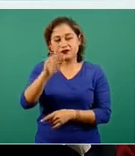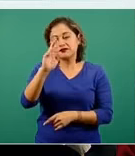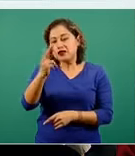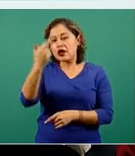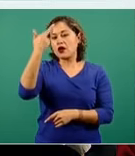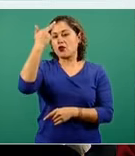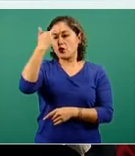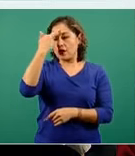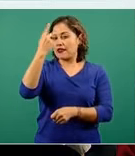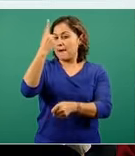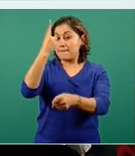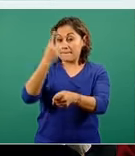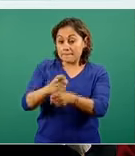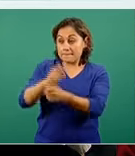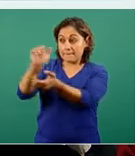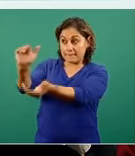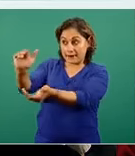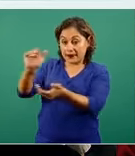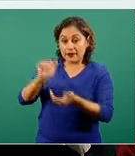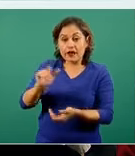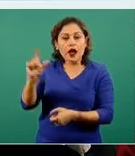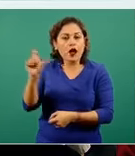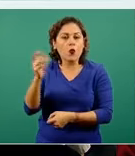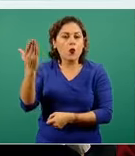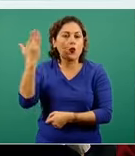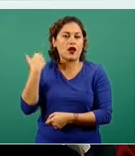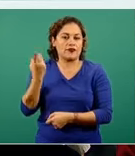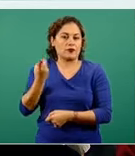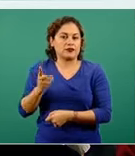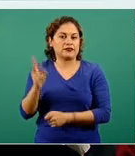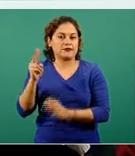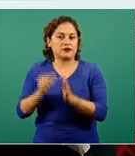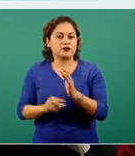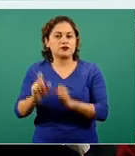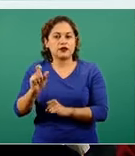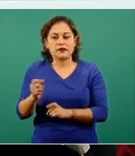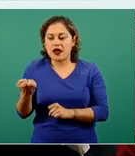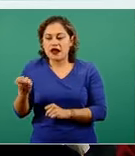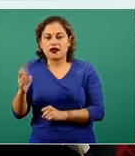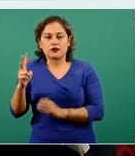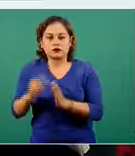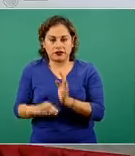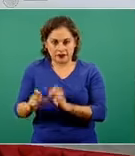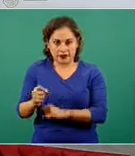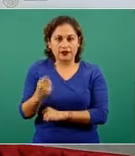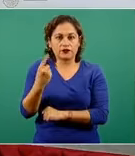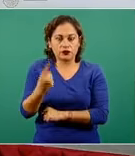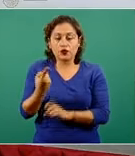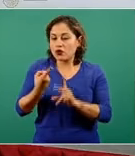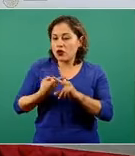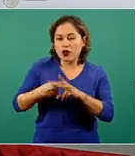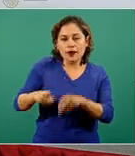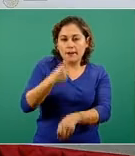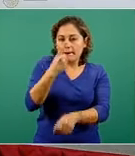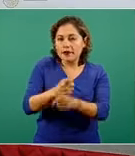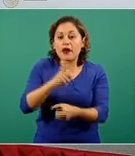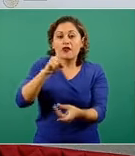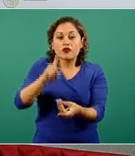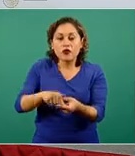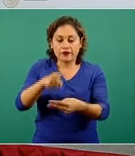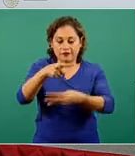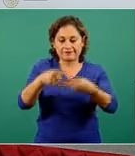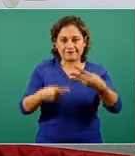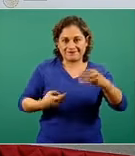que llegaron a México desde el mes de diciembre y las primeras semanas de enero, precisamente se inició con la vacunación en estas tres